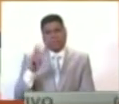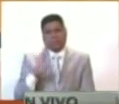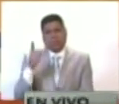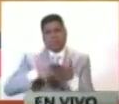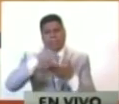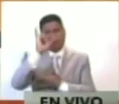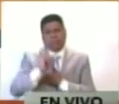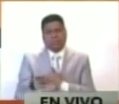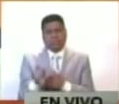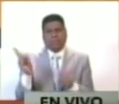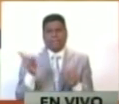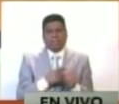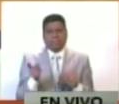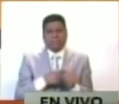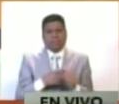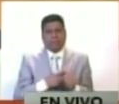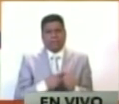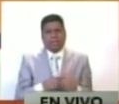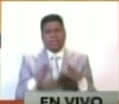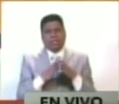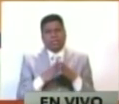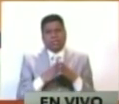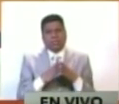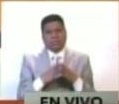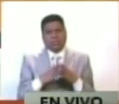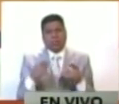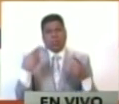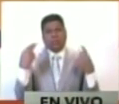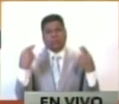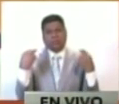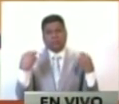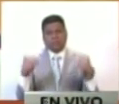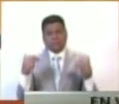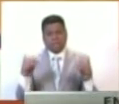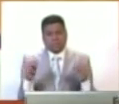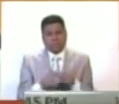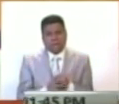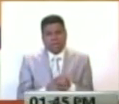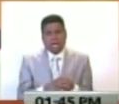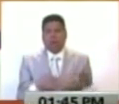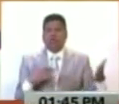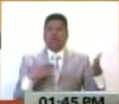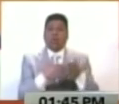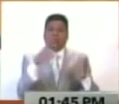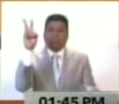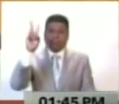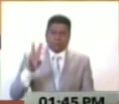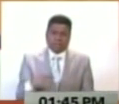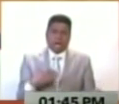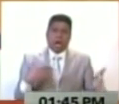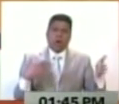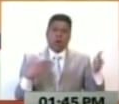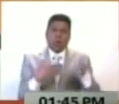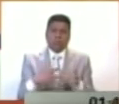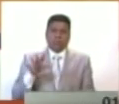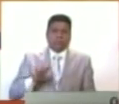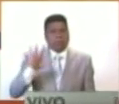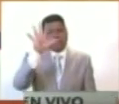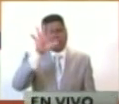proyecto principalmente en su concepción y en su naturaleza anti-venezolano, antinacionalista,